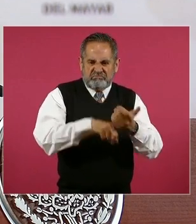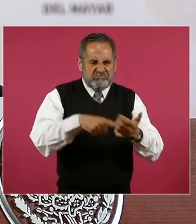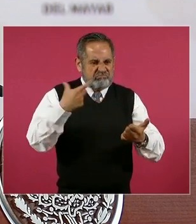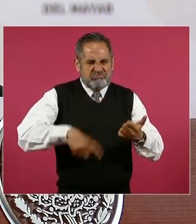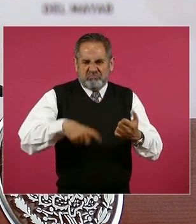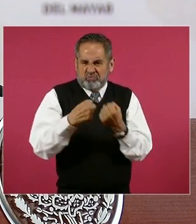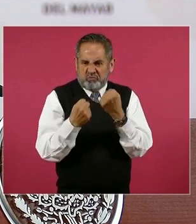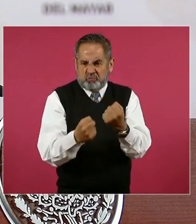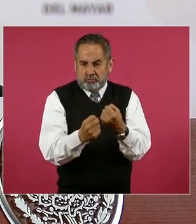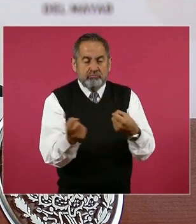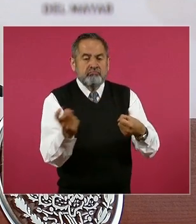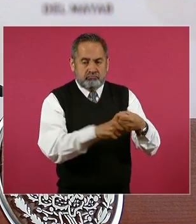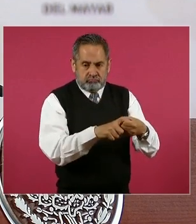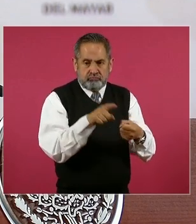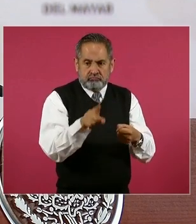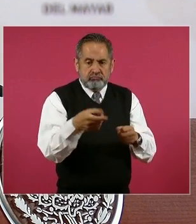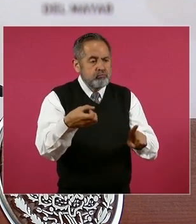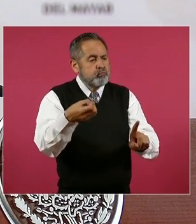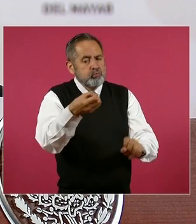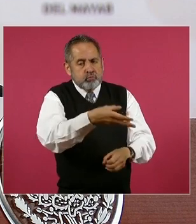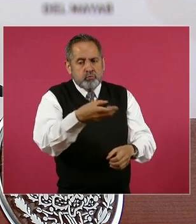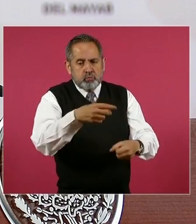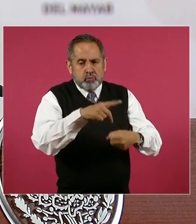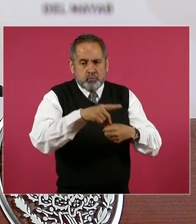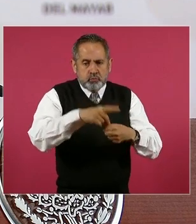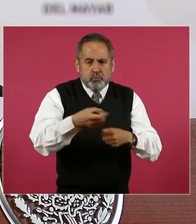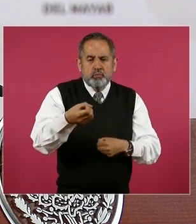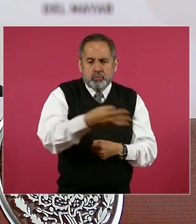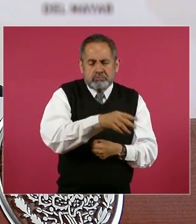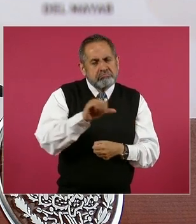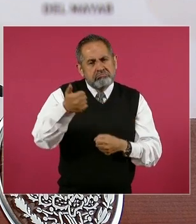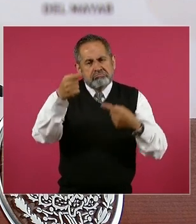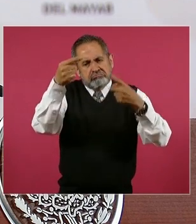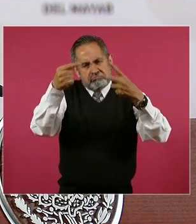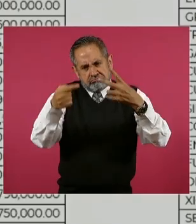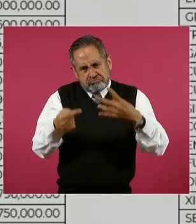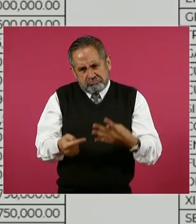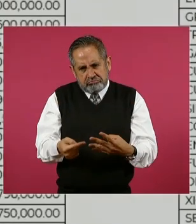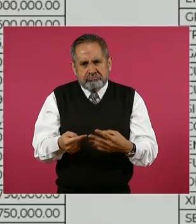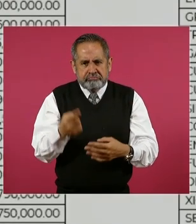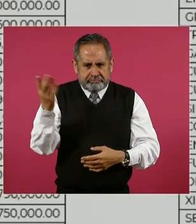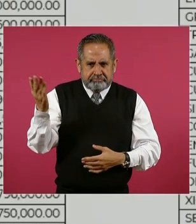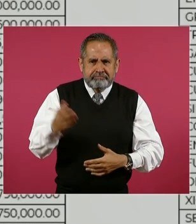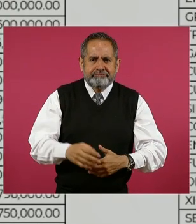muy poderosos están ahí también algunos otros